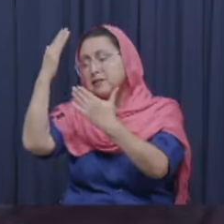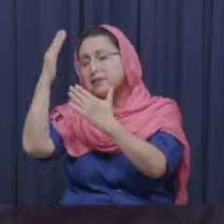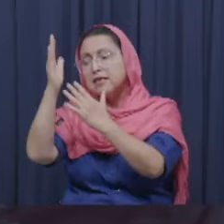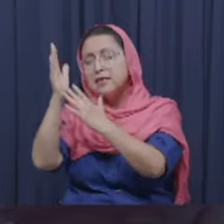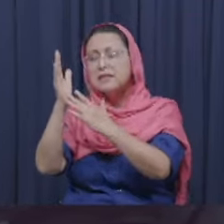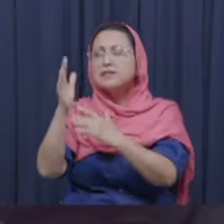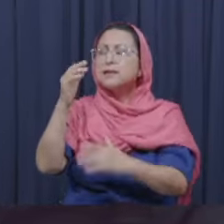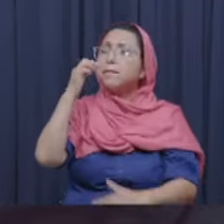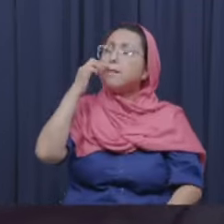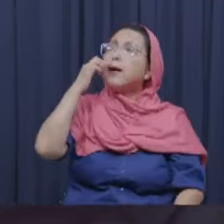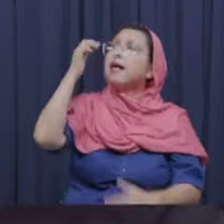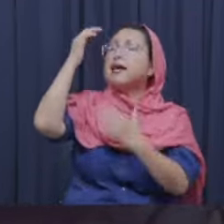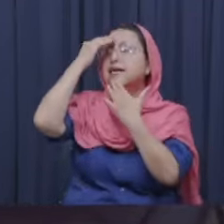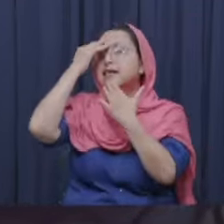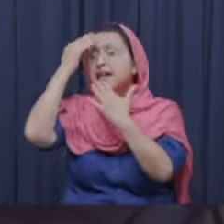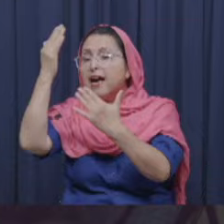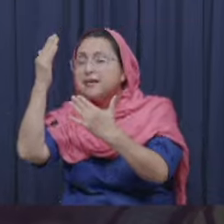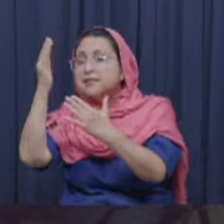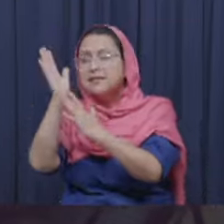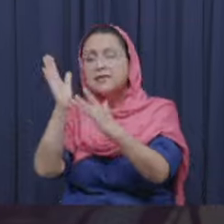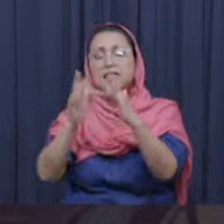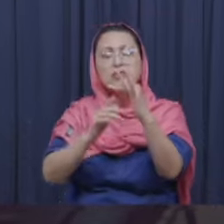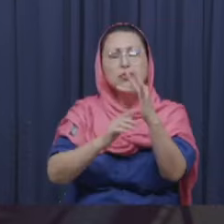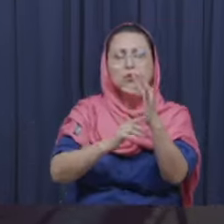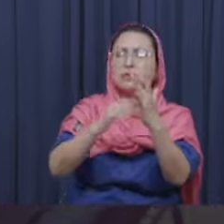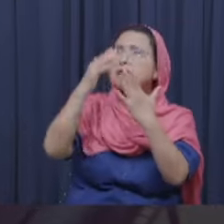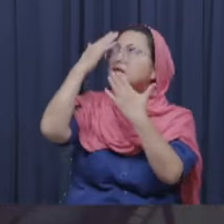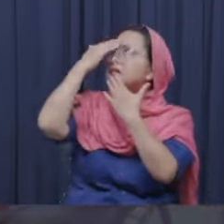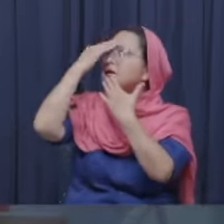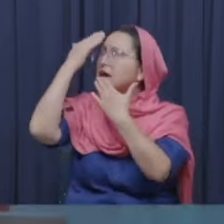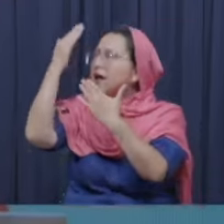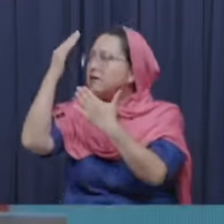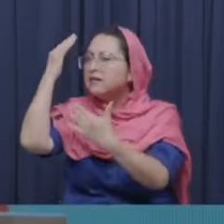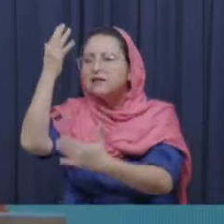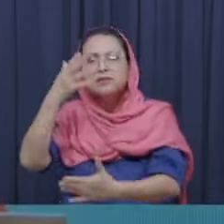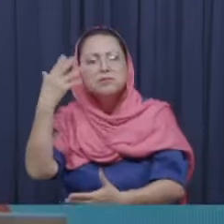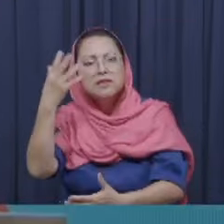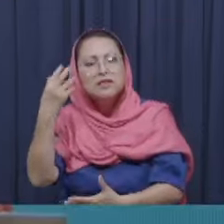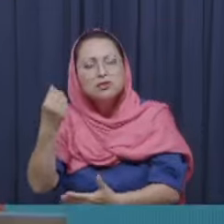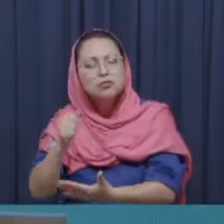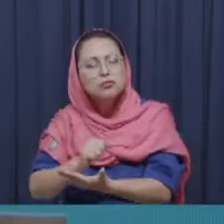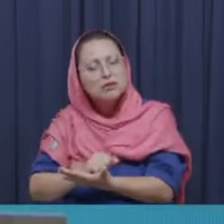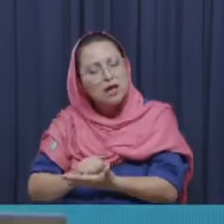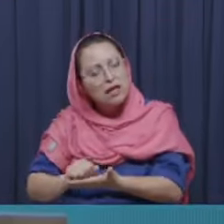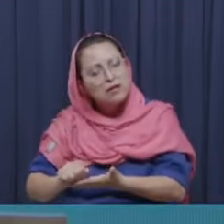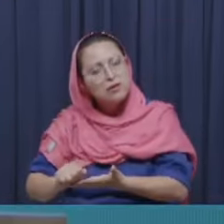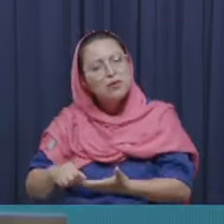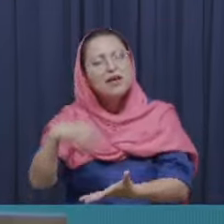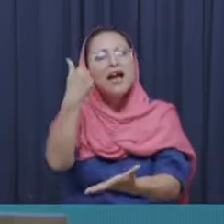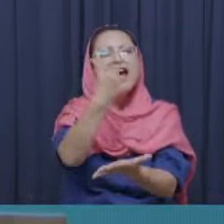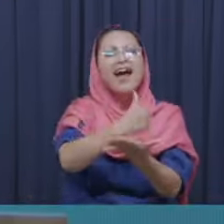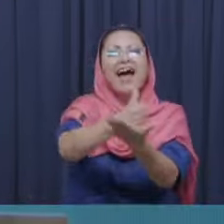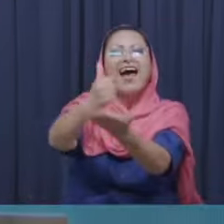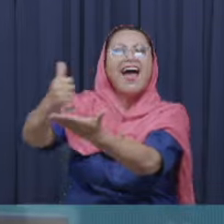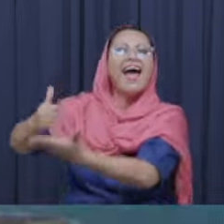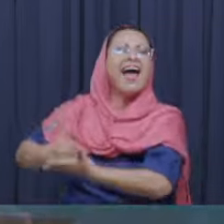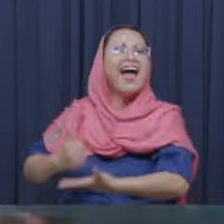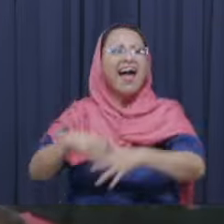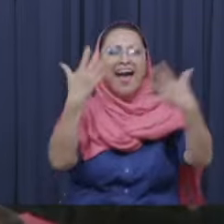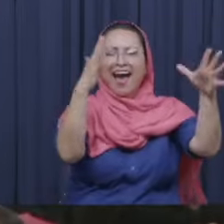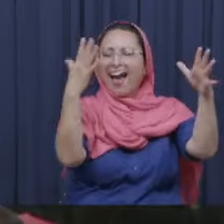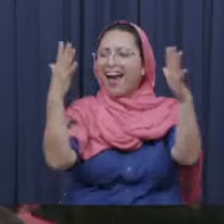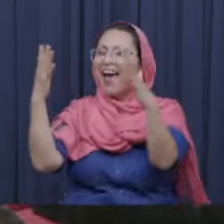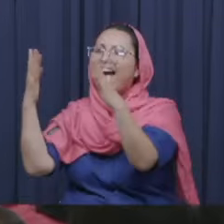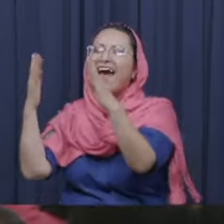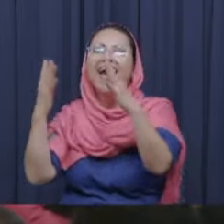de Dios. Bendito Señor Jesucristo. Y gracias, Espíritu Santo. Amén, amén y amén. Dale